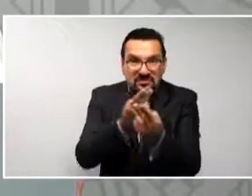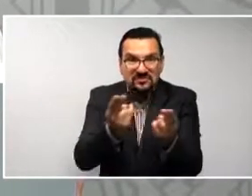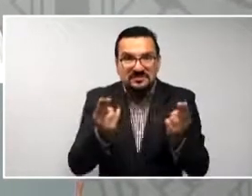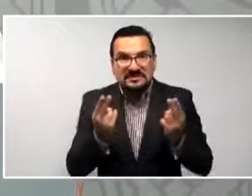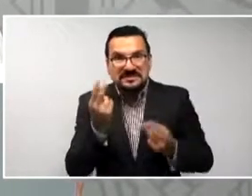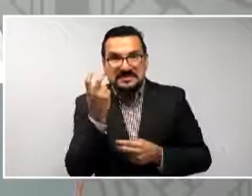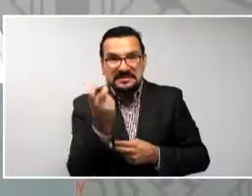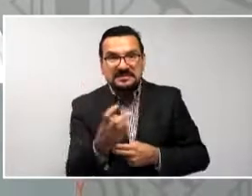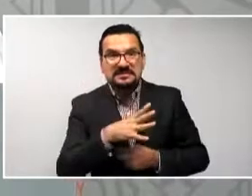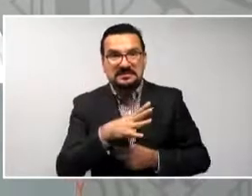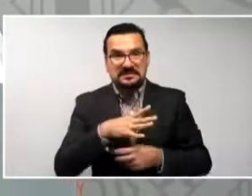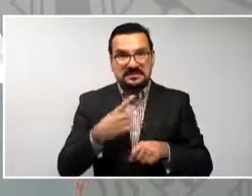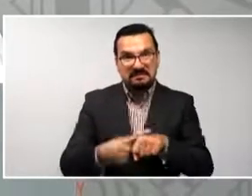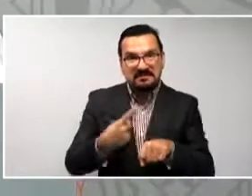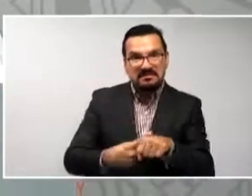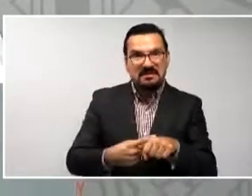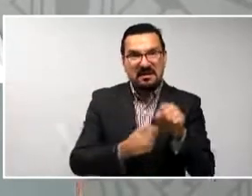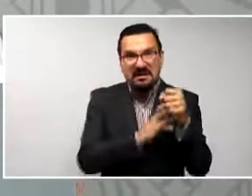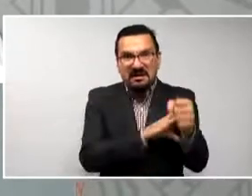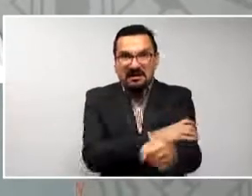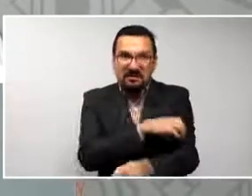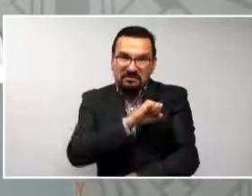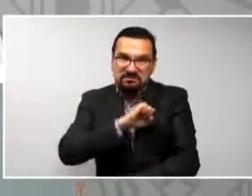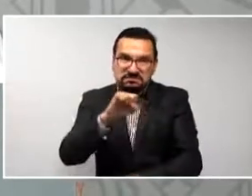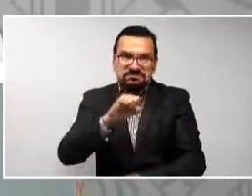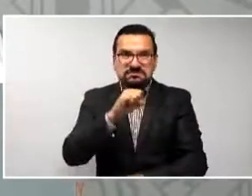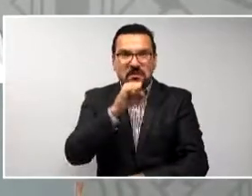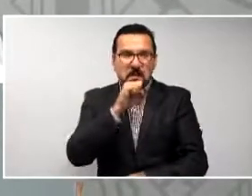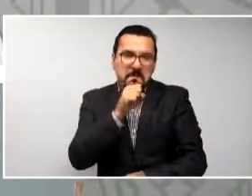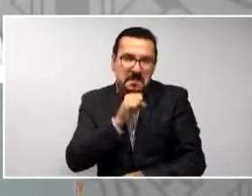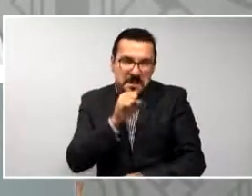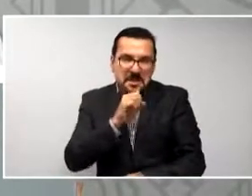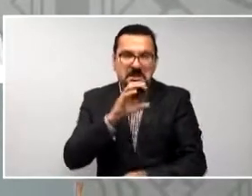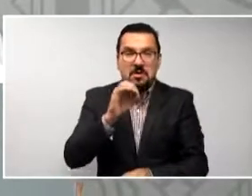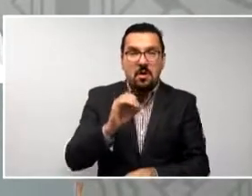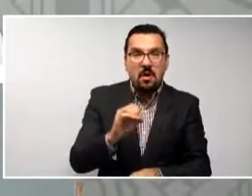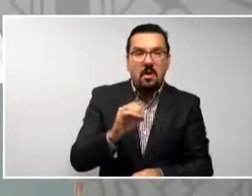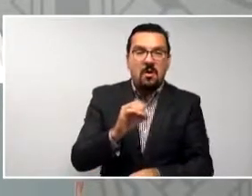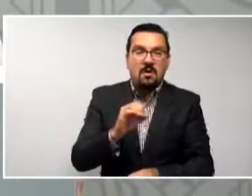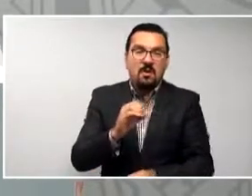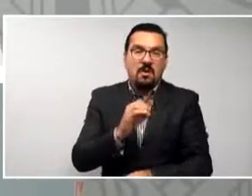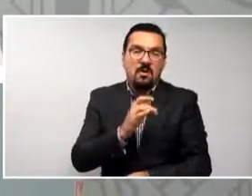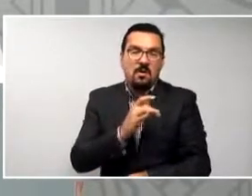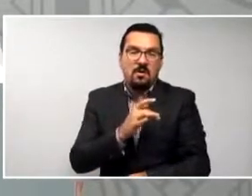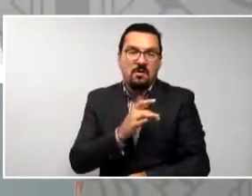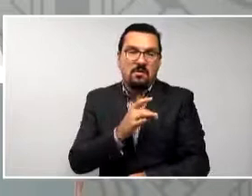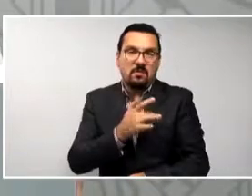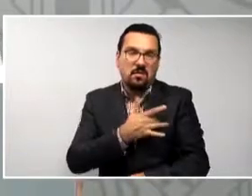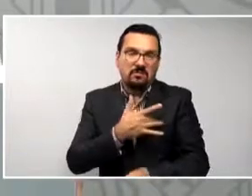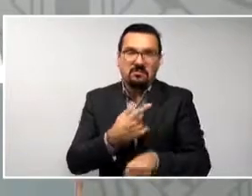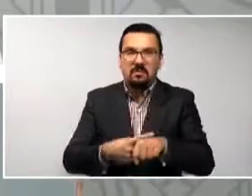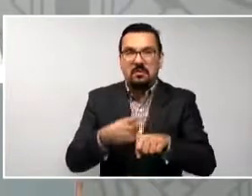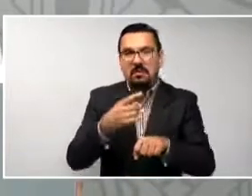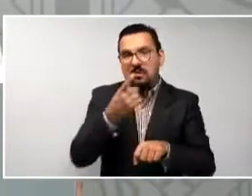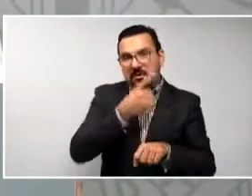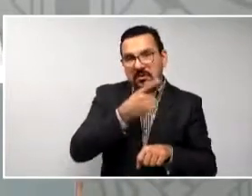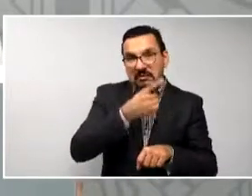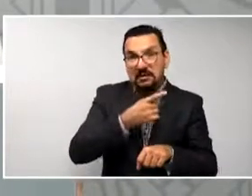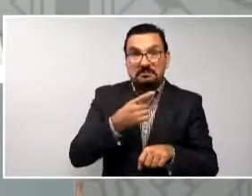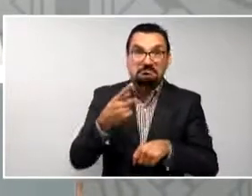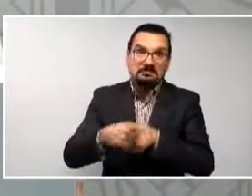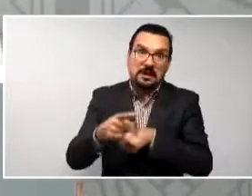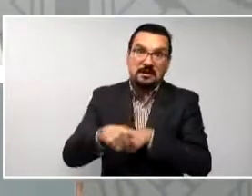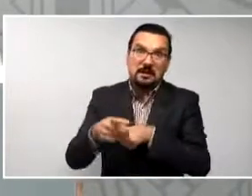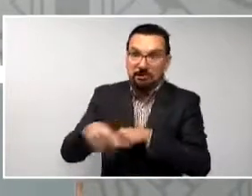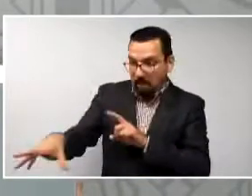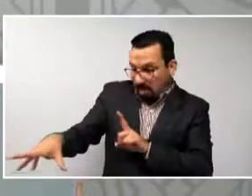condición son más vulnerables y tienen un mayor riesgo de agravarse si este